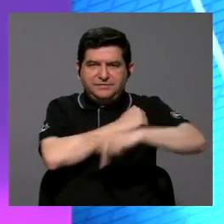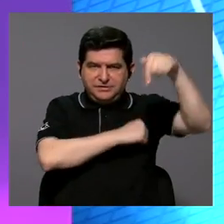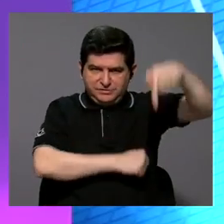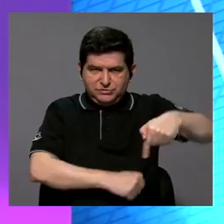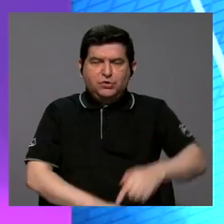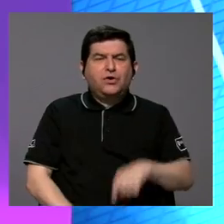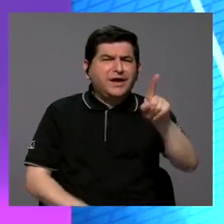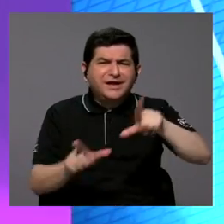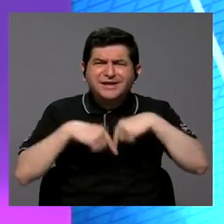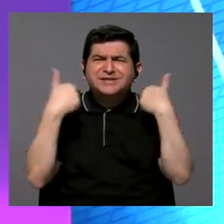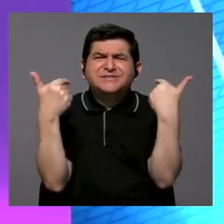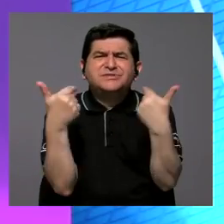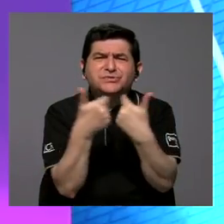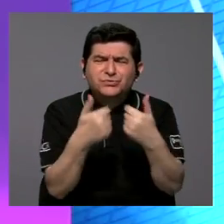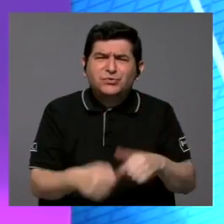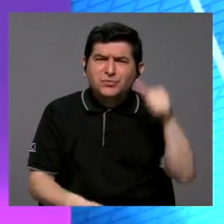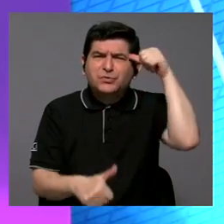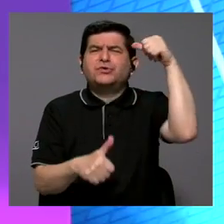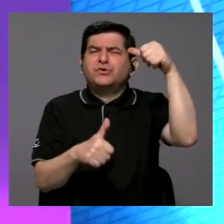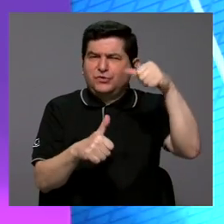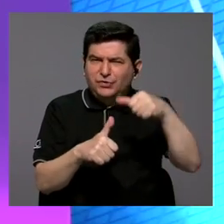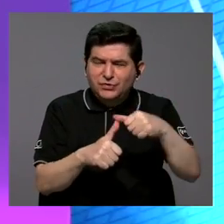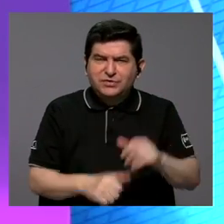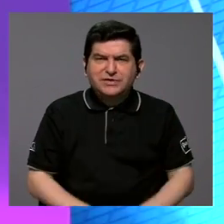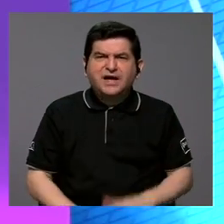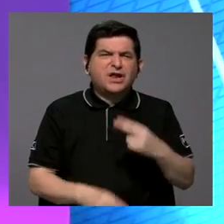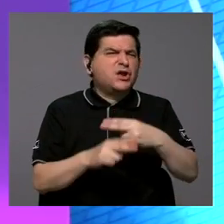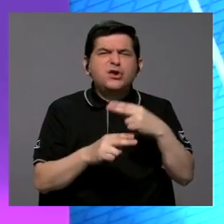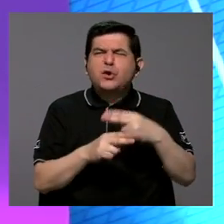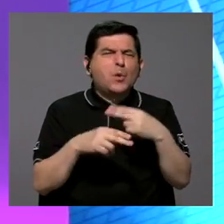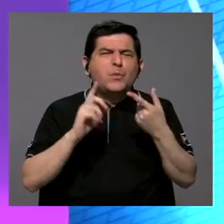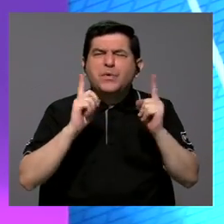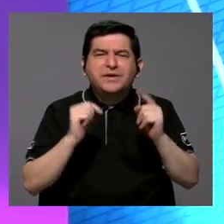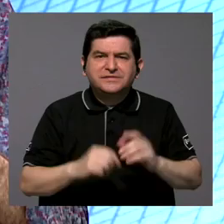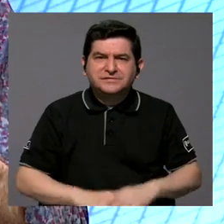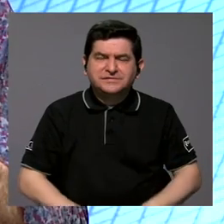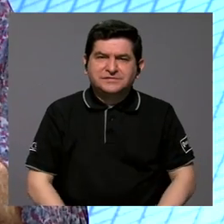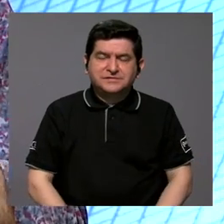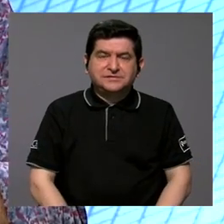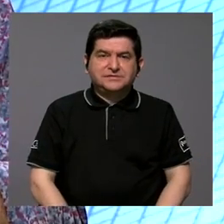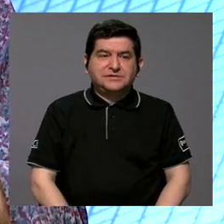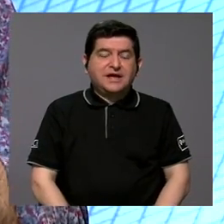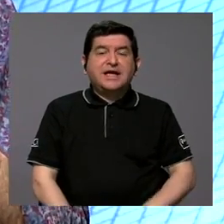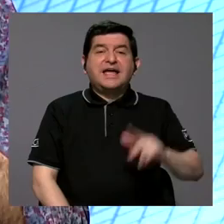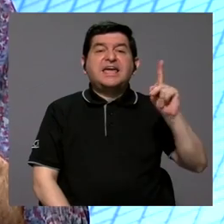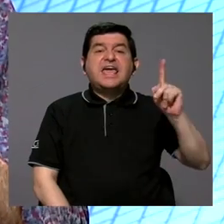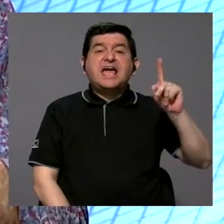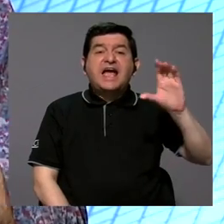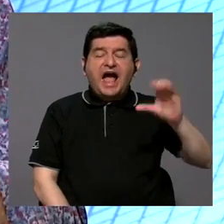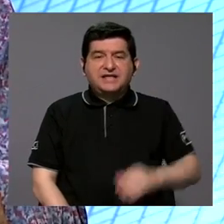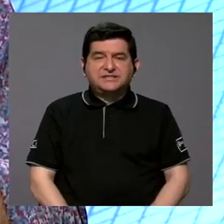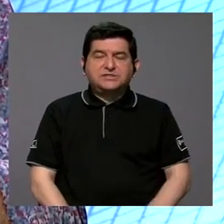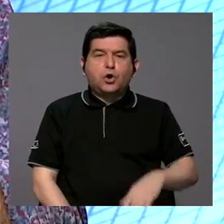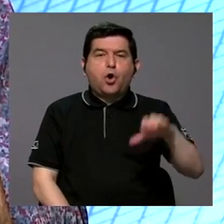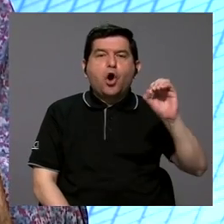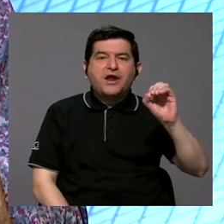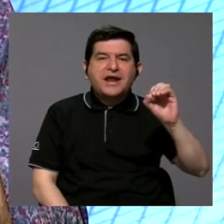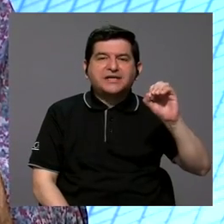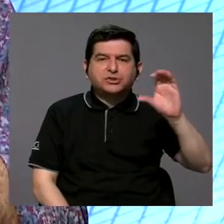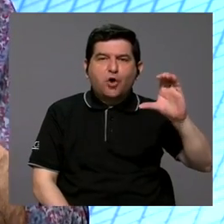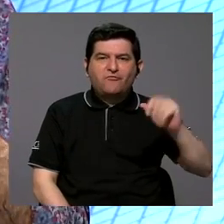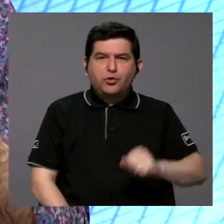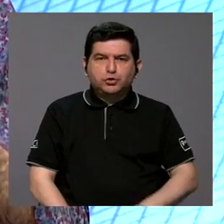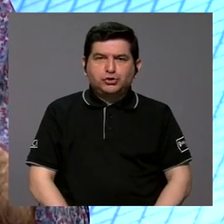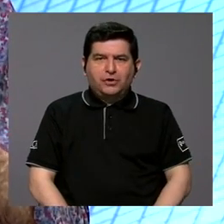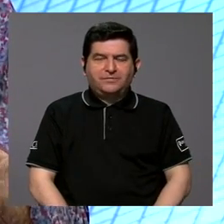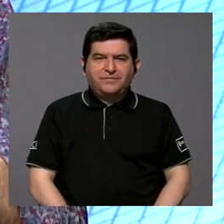esas bandas, recordando, ¿cuáles nombres podríamos citar? Mira, los King Cats, Organized Confusion,